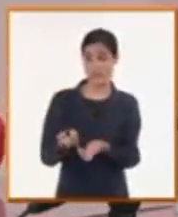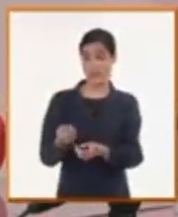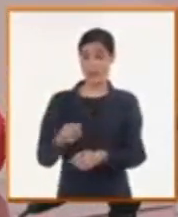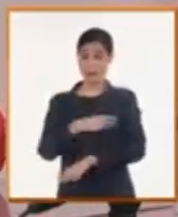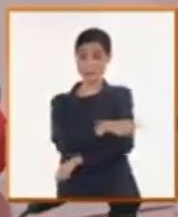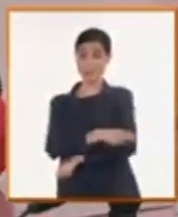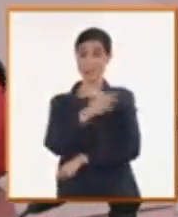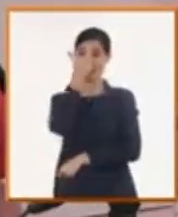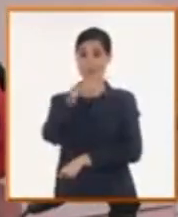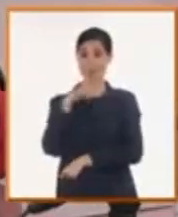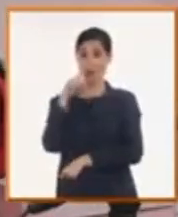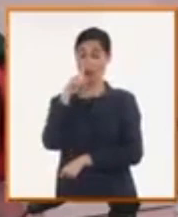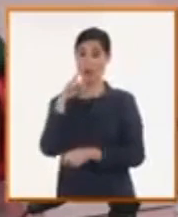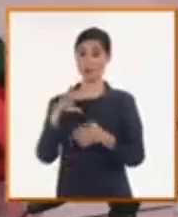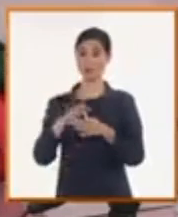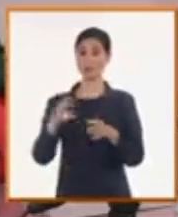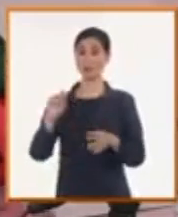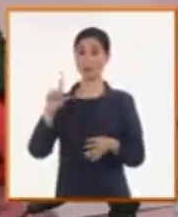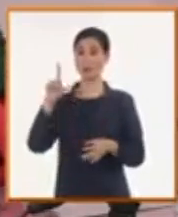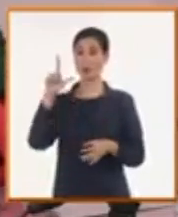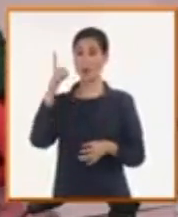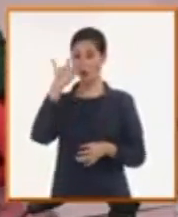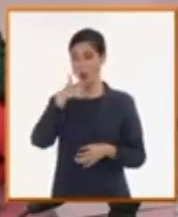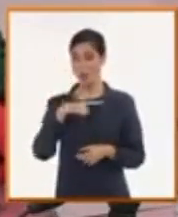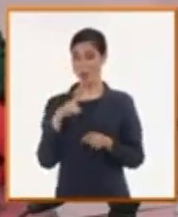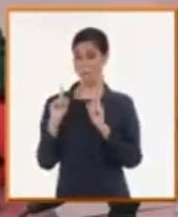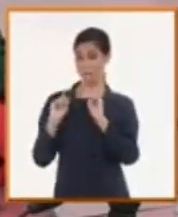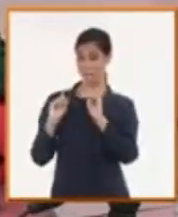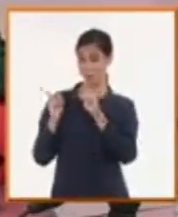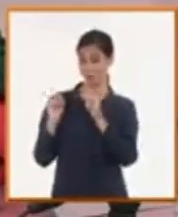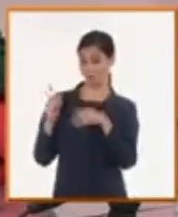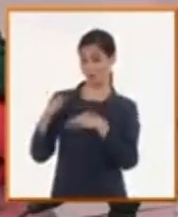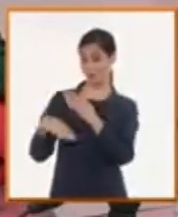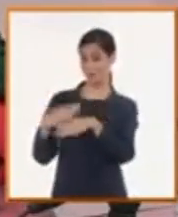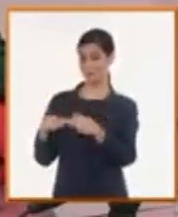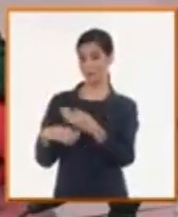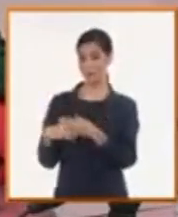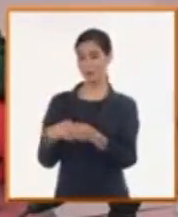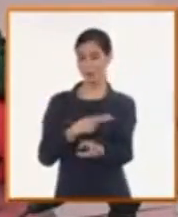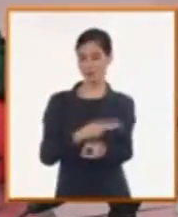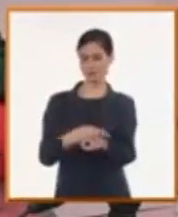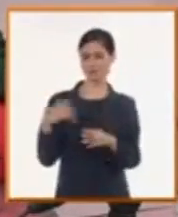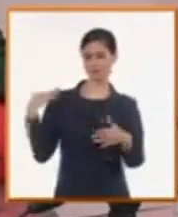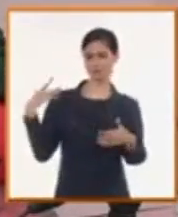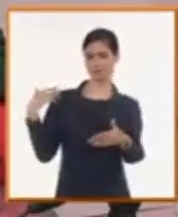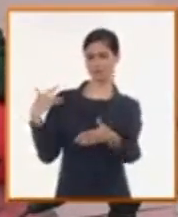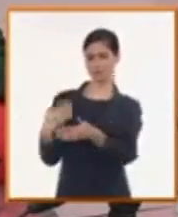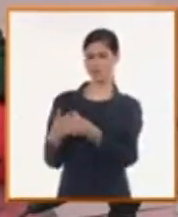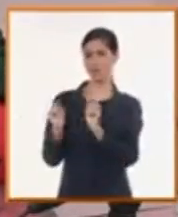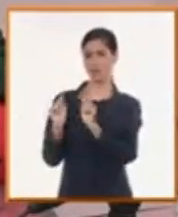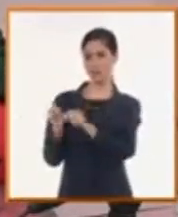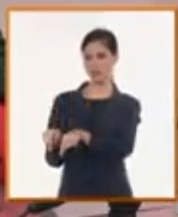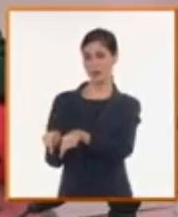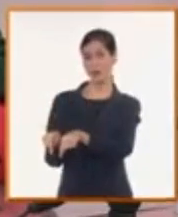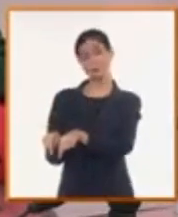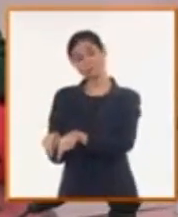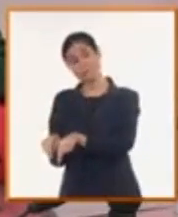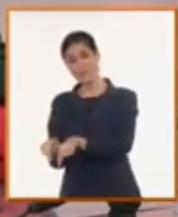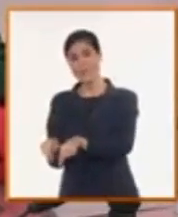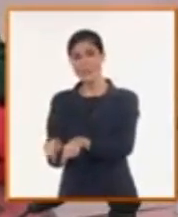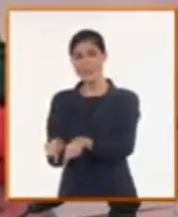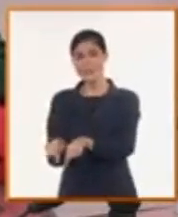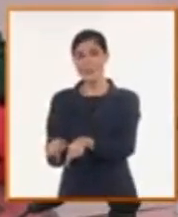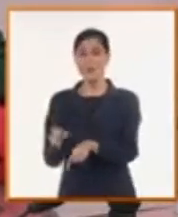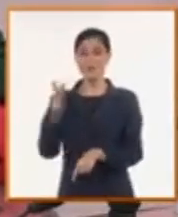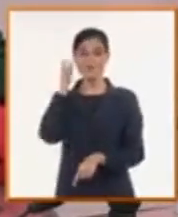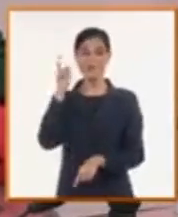políticos, etcétera, pero en aquel momento hay tres fuerzas enfrentadas. FAPLA, la FAPLA era Agostino Neto al